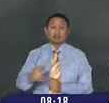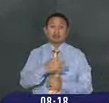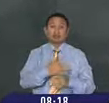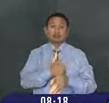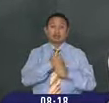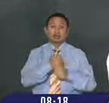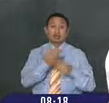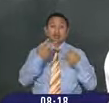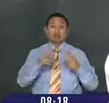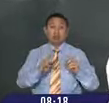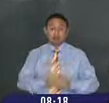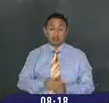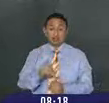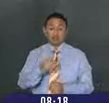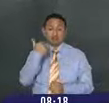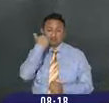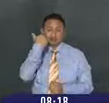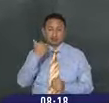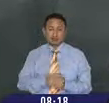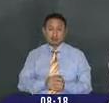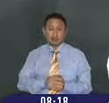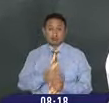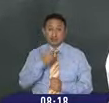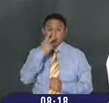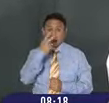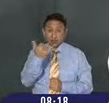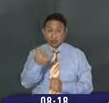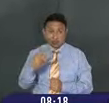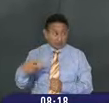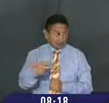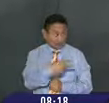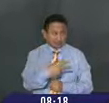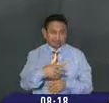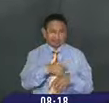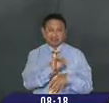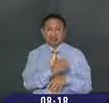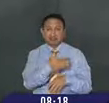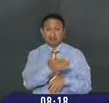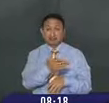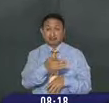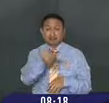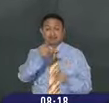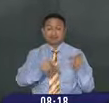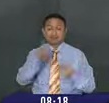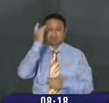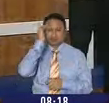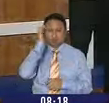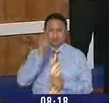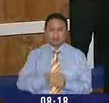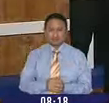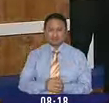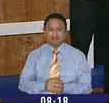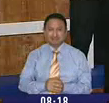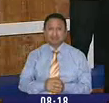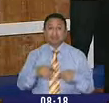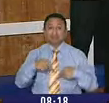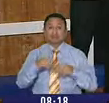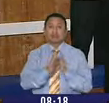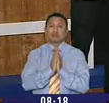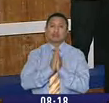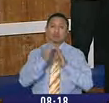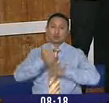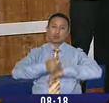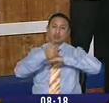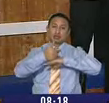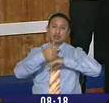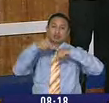seguridad y también por su comodidad. Como vimos en las imágenes, pues vías olvidadas, y esta es la preocupación de nuestros vecinos. Nosotros extendemos este llamado a las